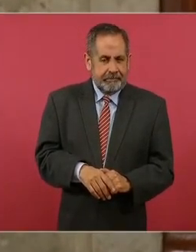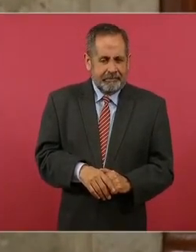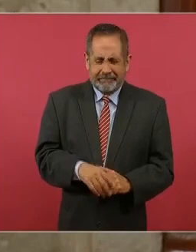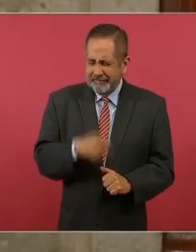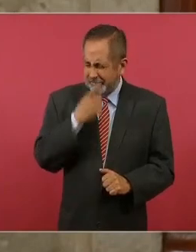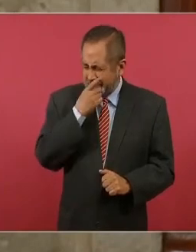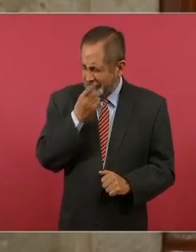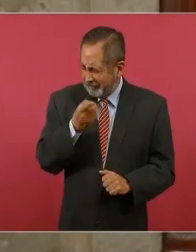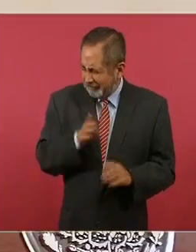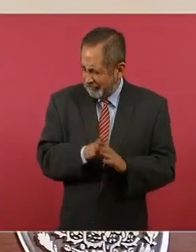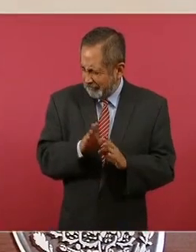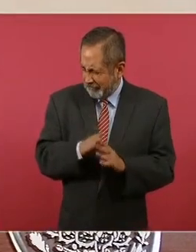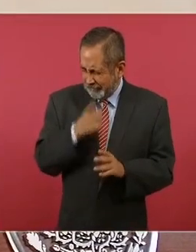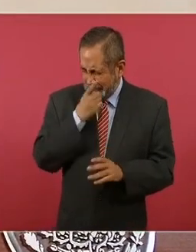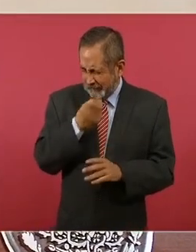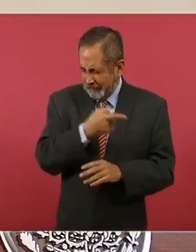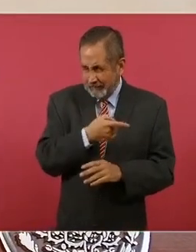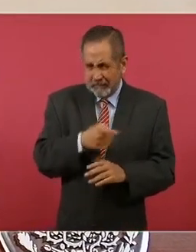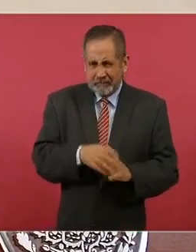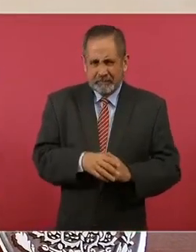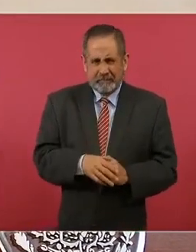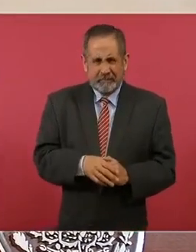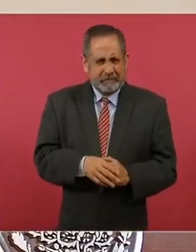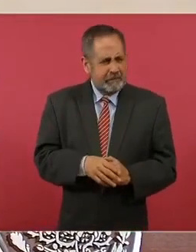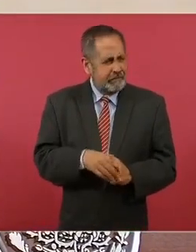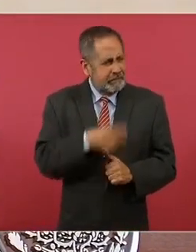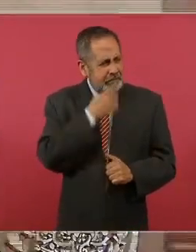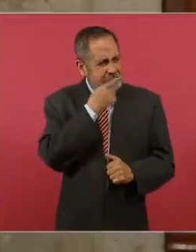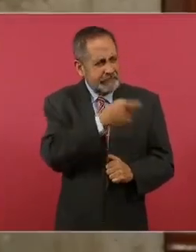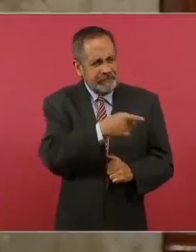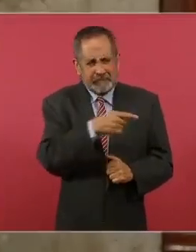¿cómo fue que le dijo a la maestra?